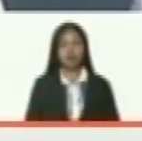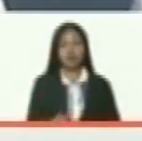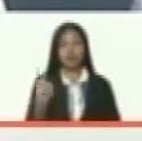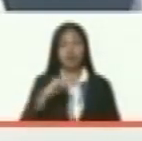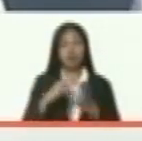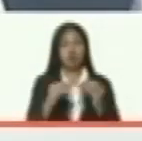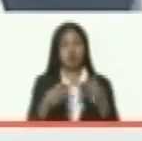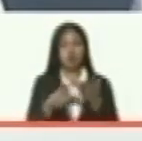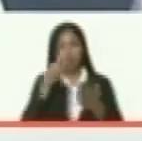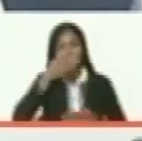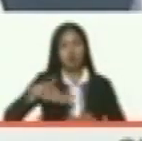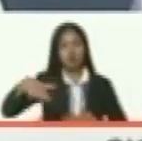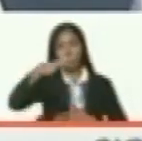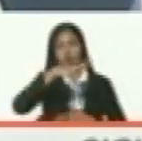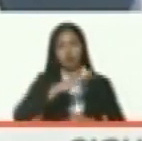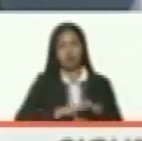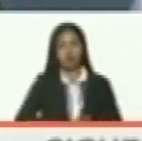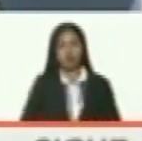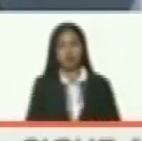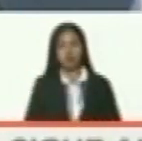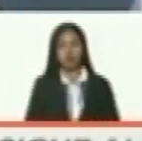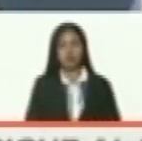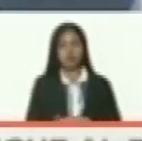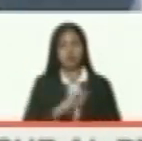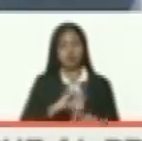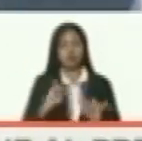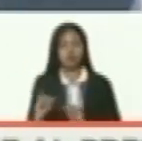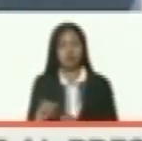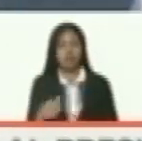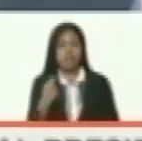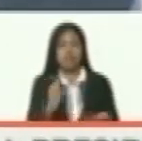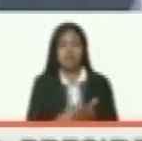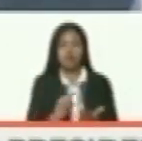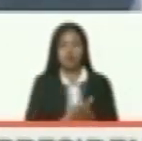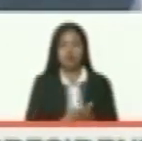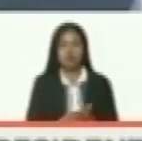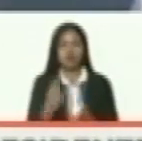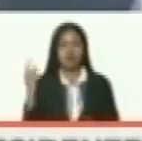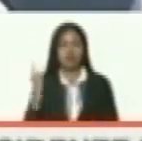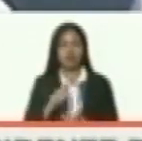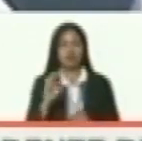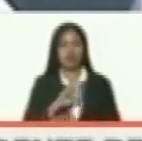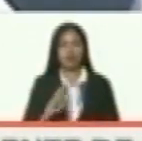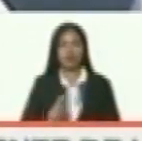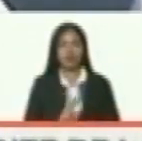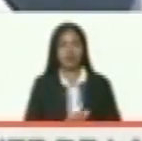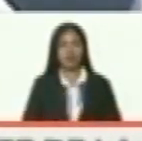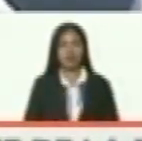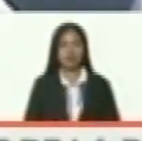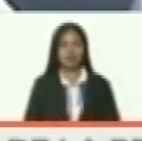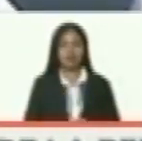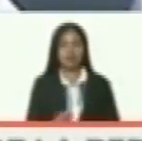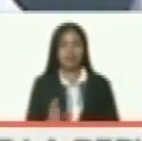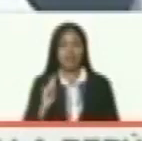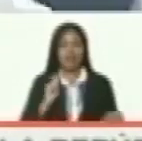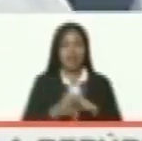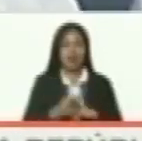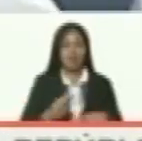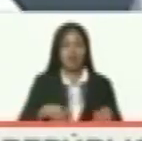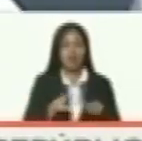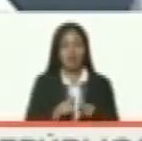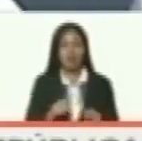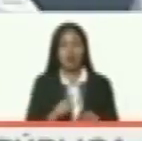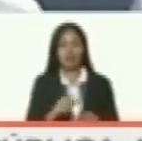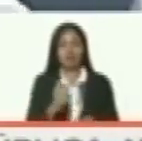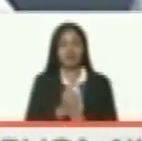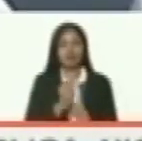porque le pertenecen al pueblo. Y esos recursos lleguen a tiempo, rápido, y se conviertan en